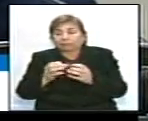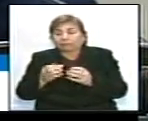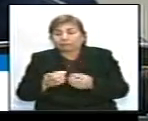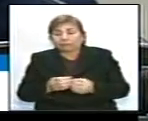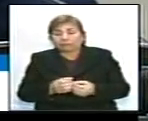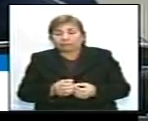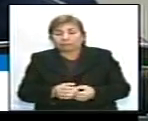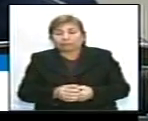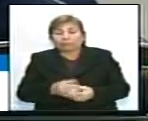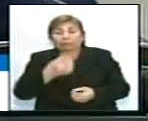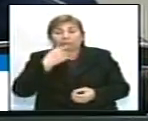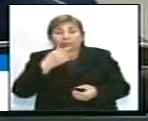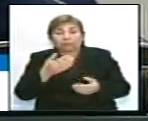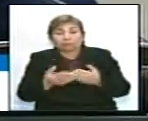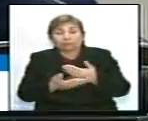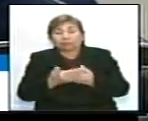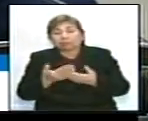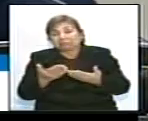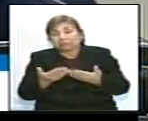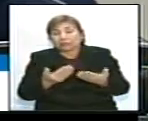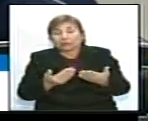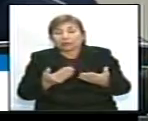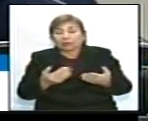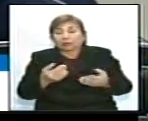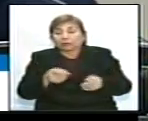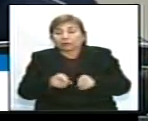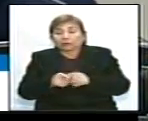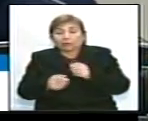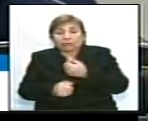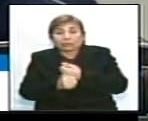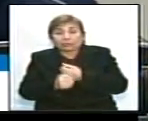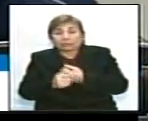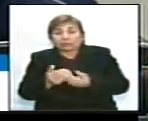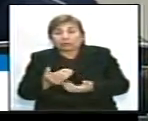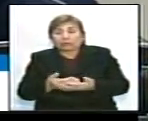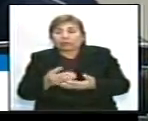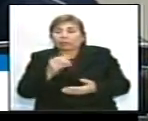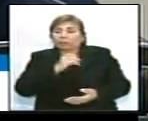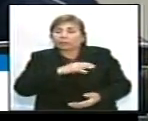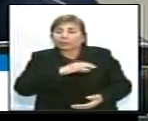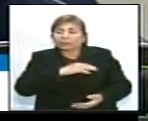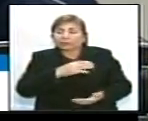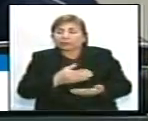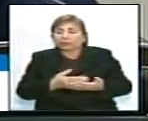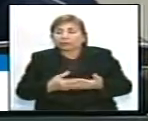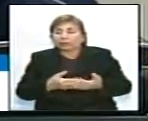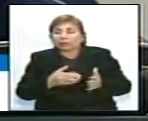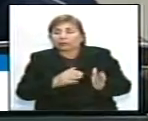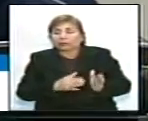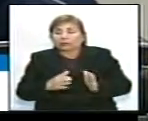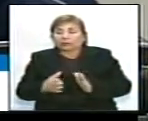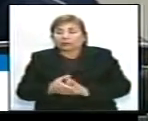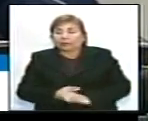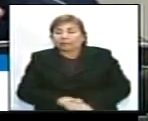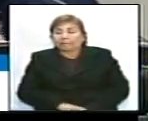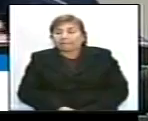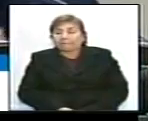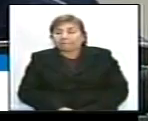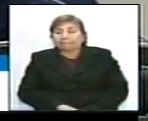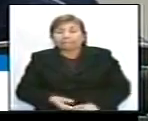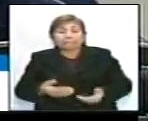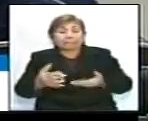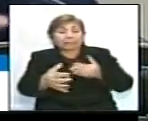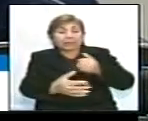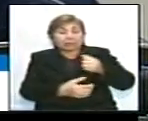¿no? Esto implica temas como ecoturismo, aprovechamiento de recursos no maderables,